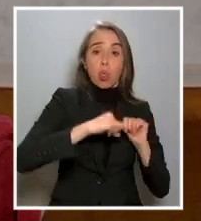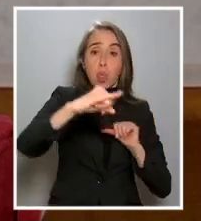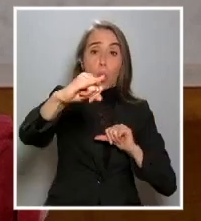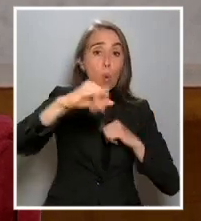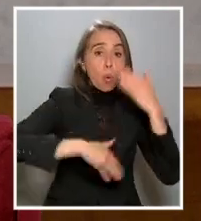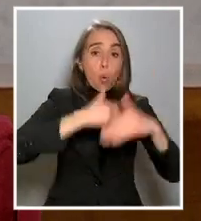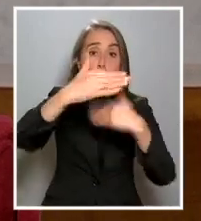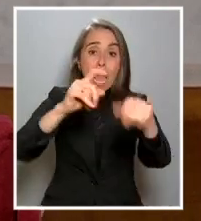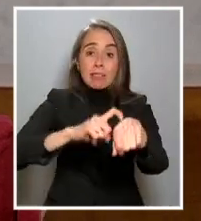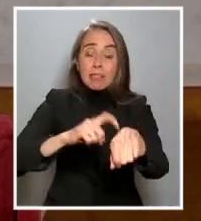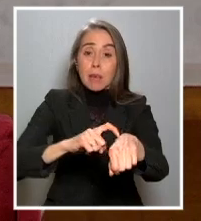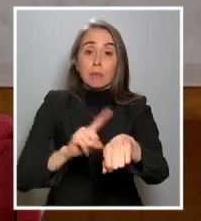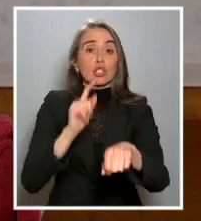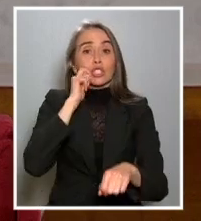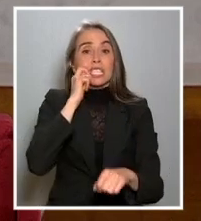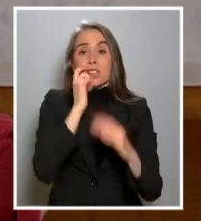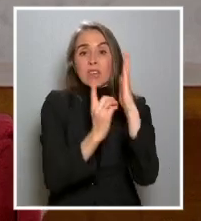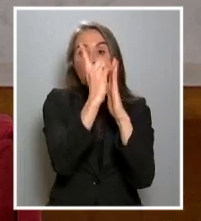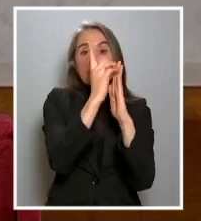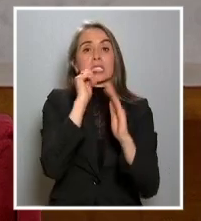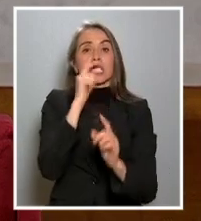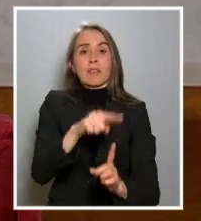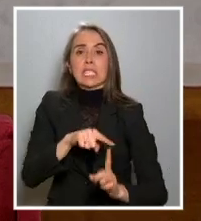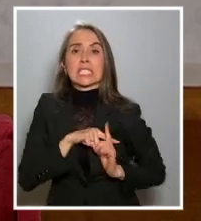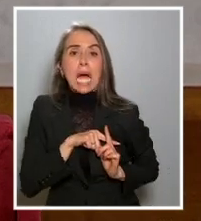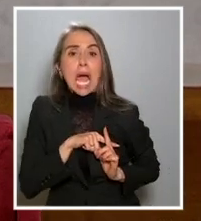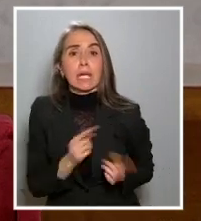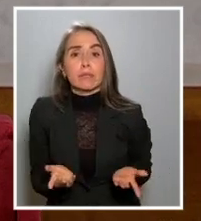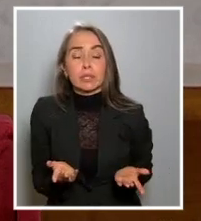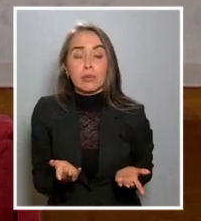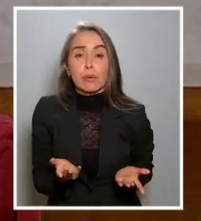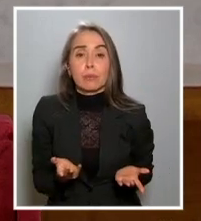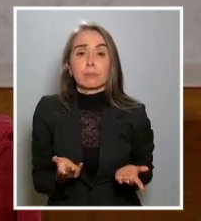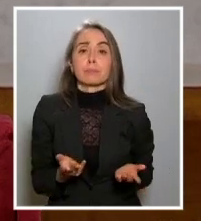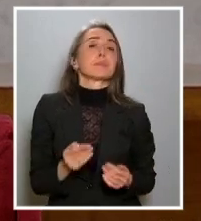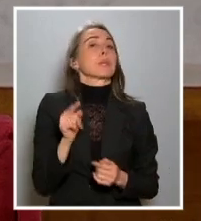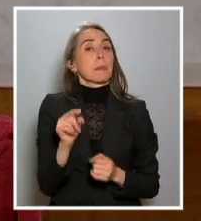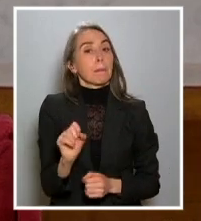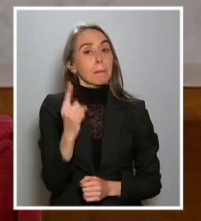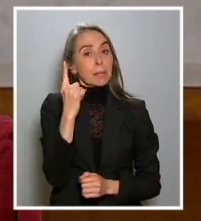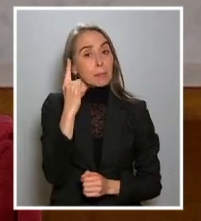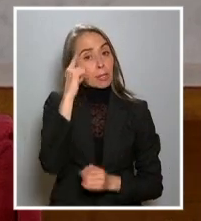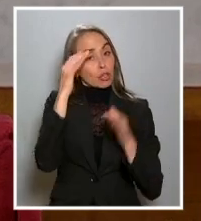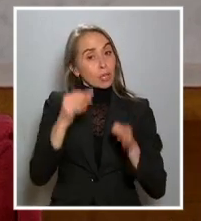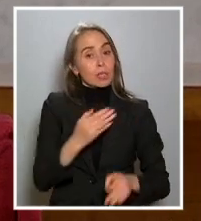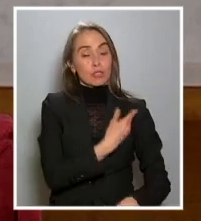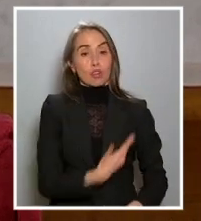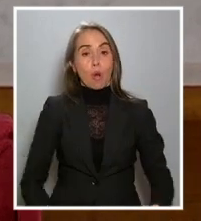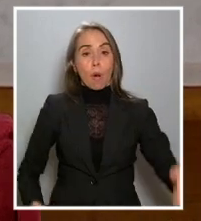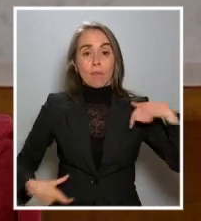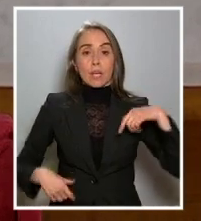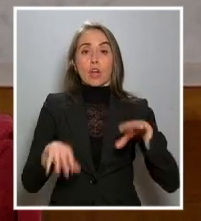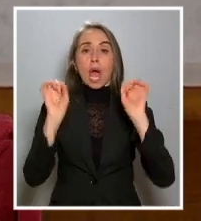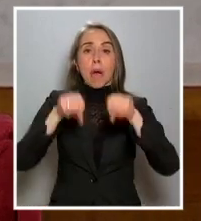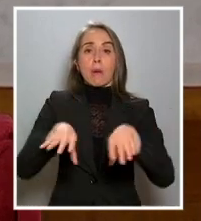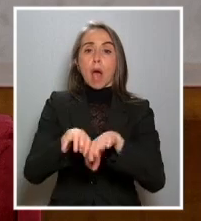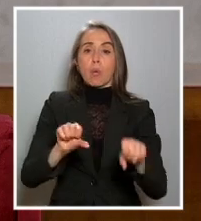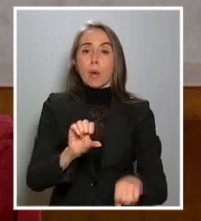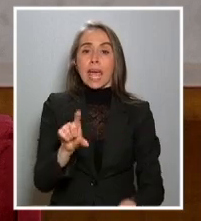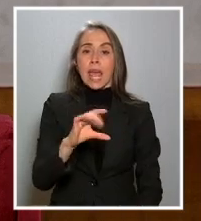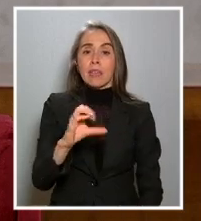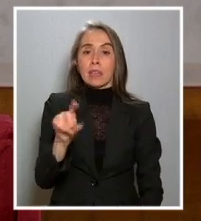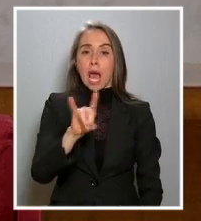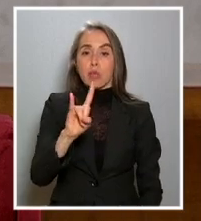no es desarrollo, es sacrificio. Por eso, una de las primeras acciones que adoptamos como gobierno fue aprobar el acuerdo de Escazú, cuyo